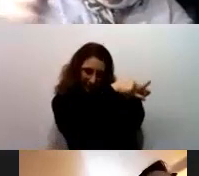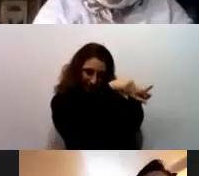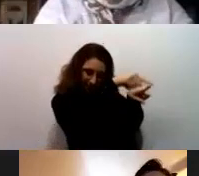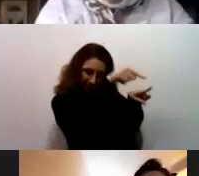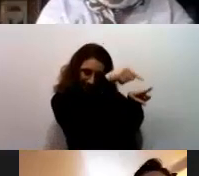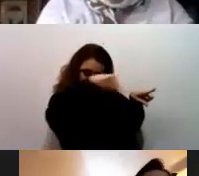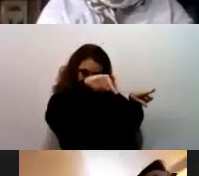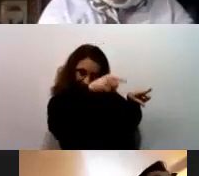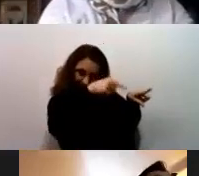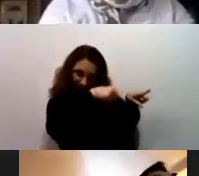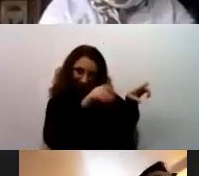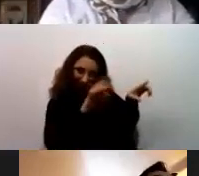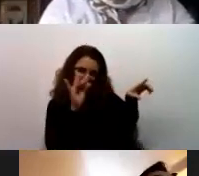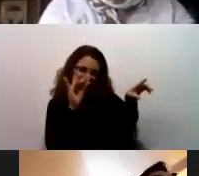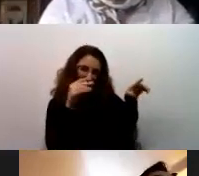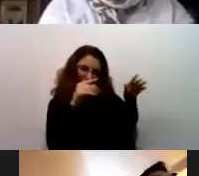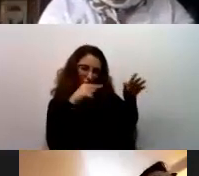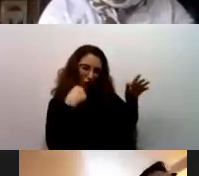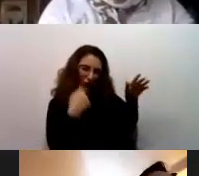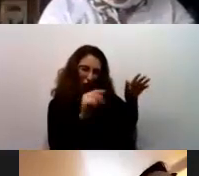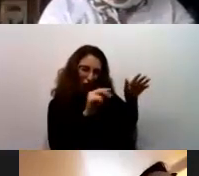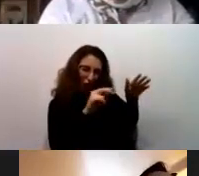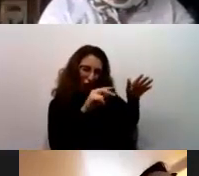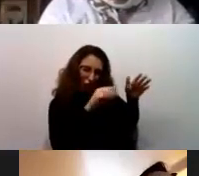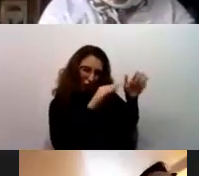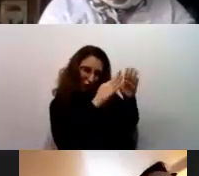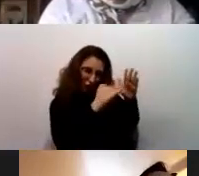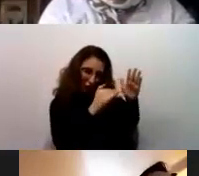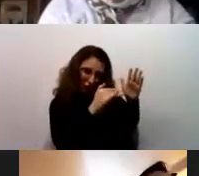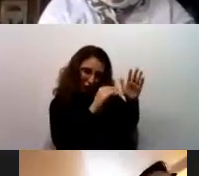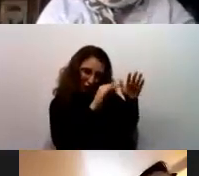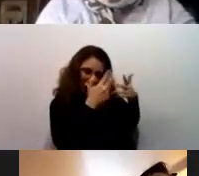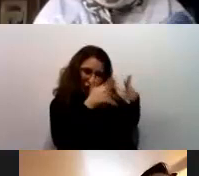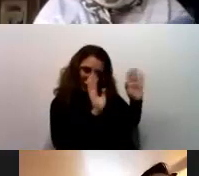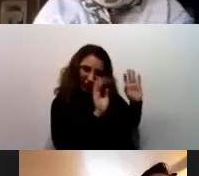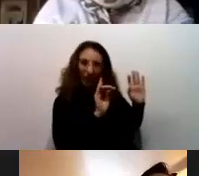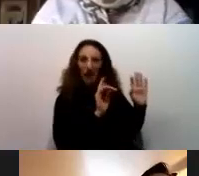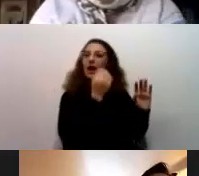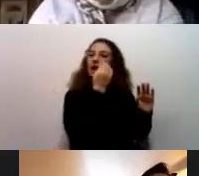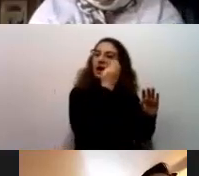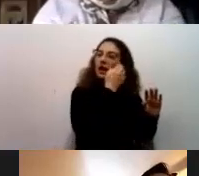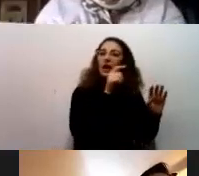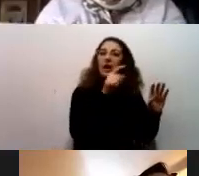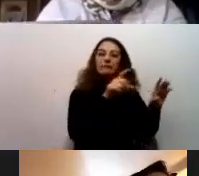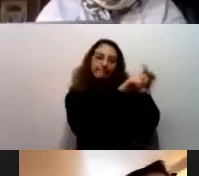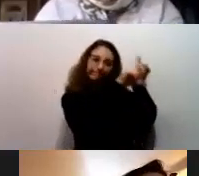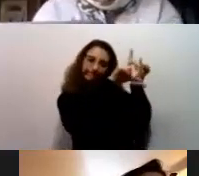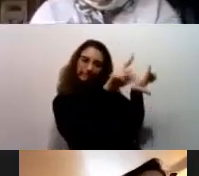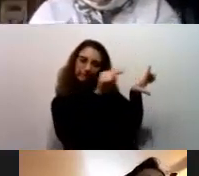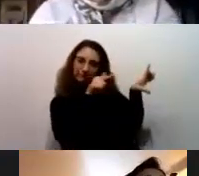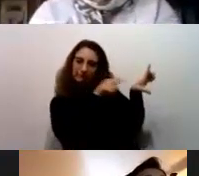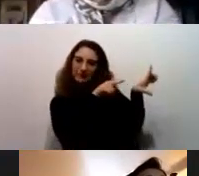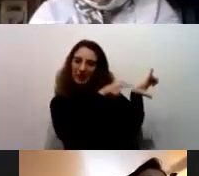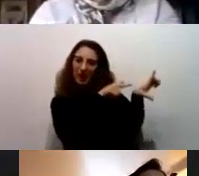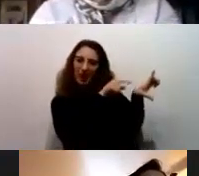Se ve un poco chiquito, pero se ve. Lo alcanza. Bueno, la zona de seguridad de